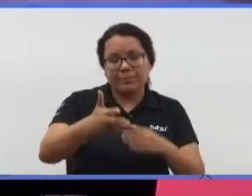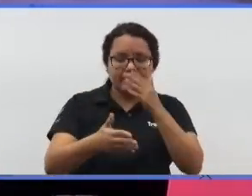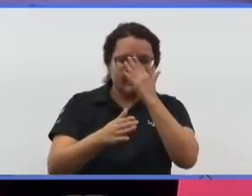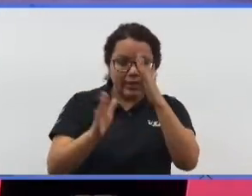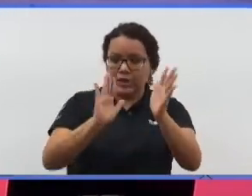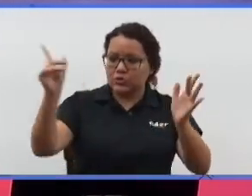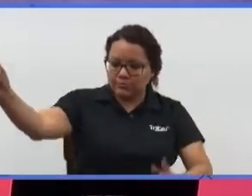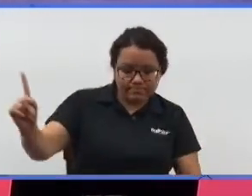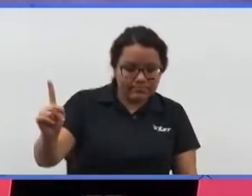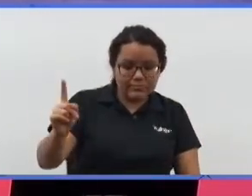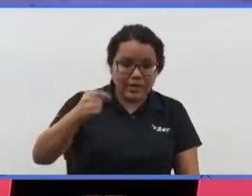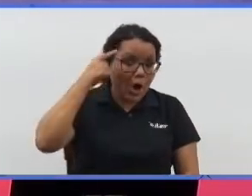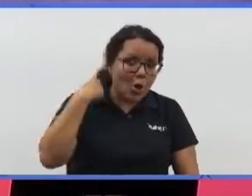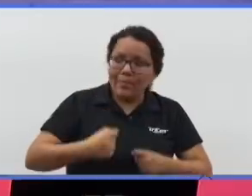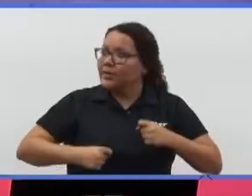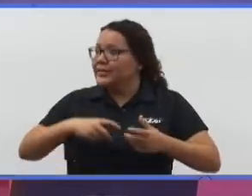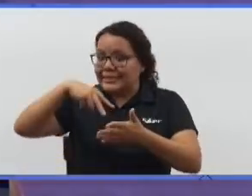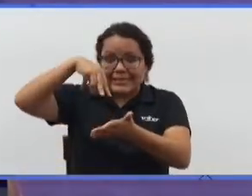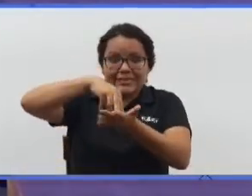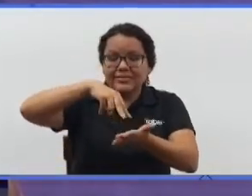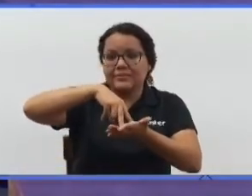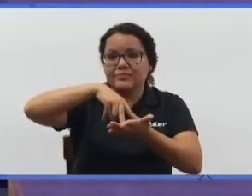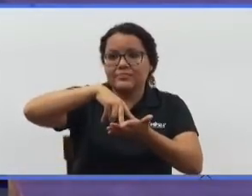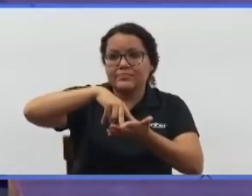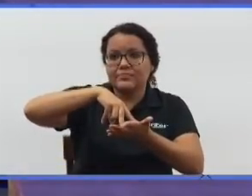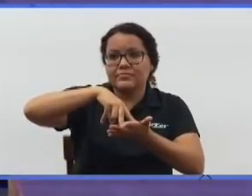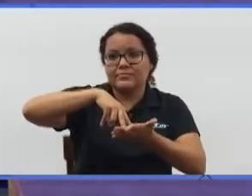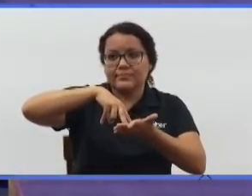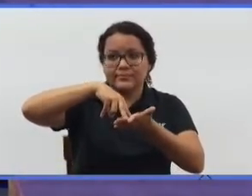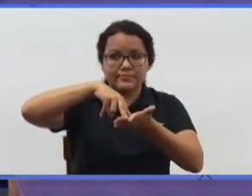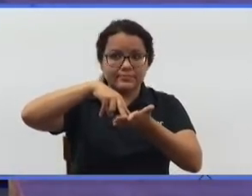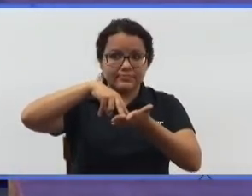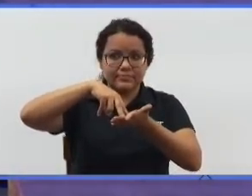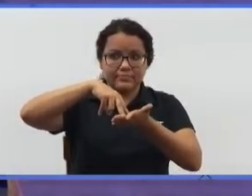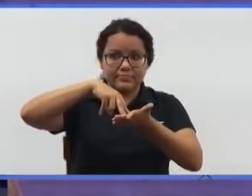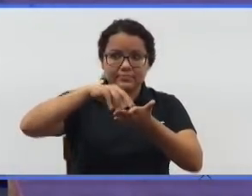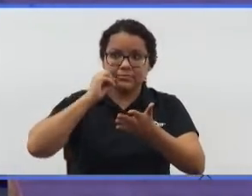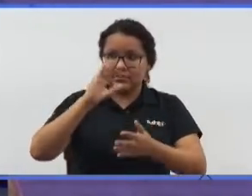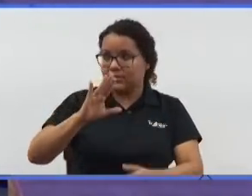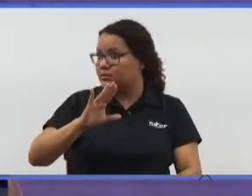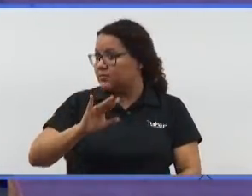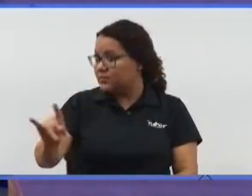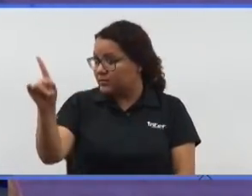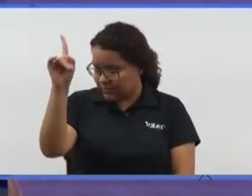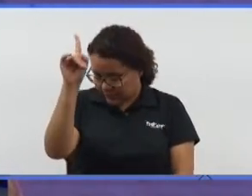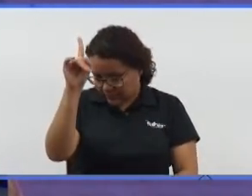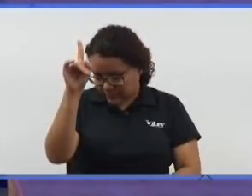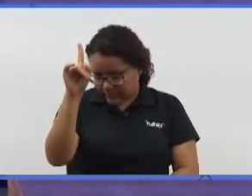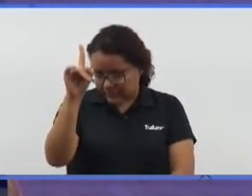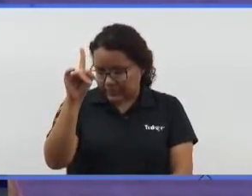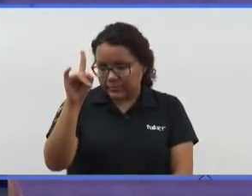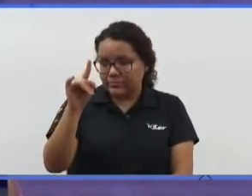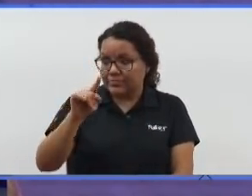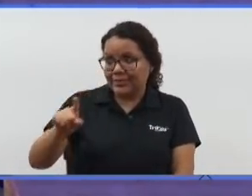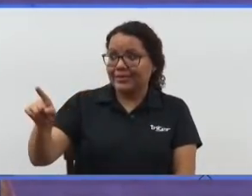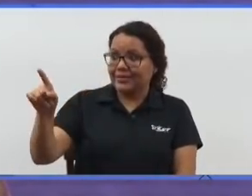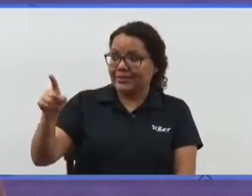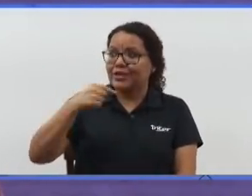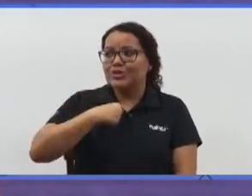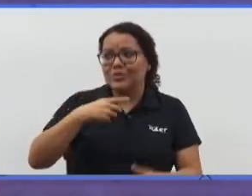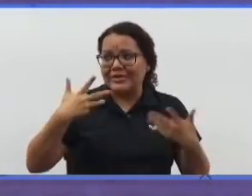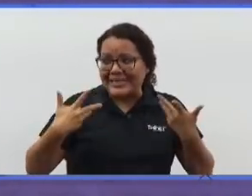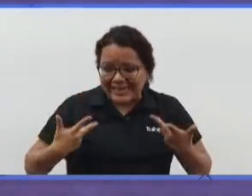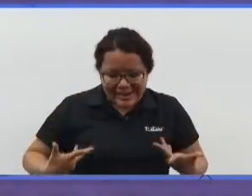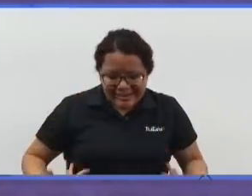se pone él en pie dice señor si en algo ha defraudado